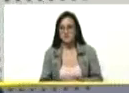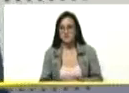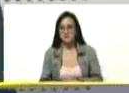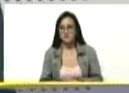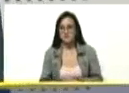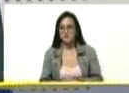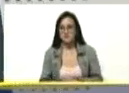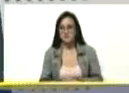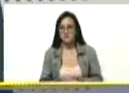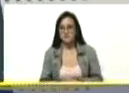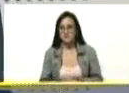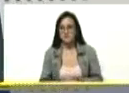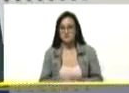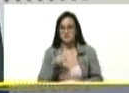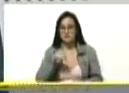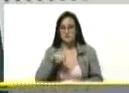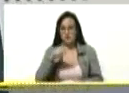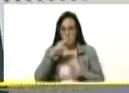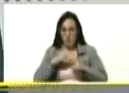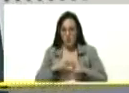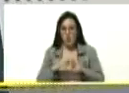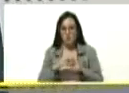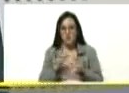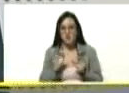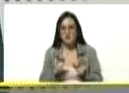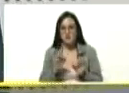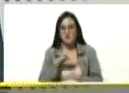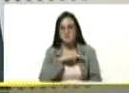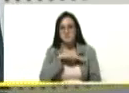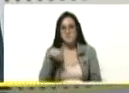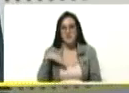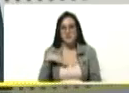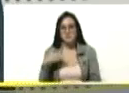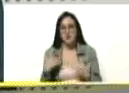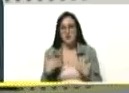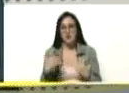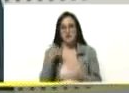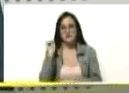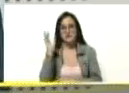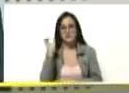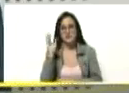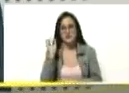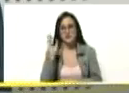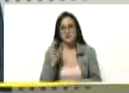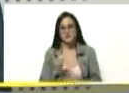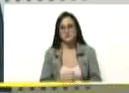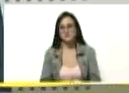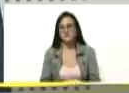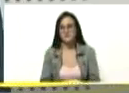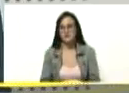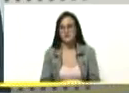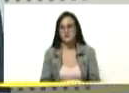Por este distinguido honor de dirigirme a los miembros de esta asamblea. And